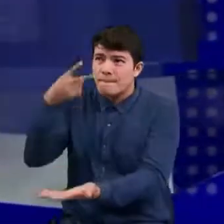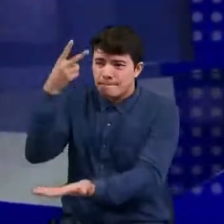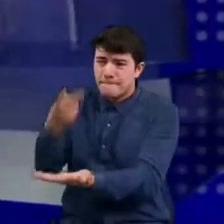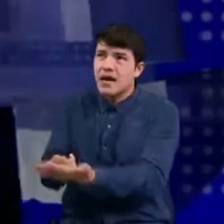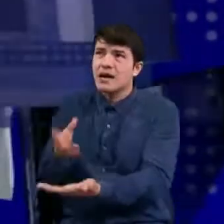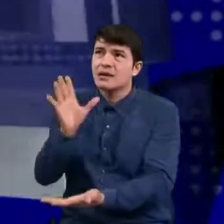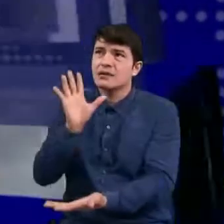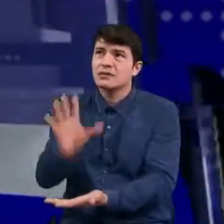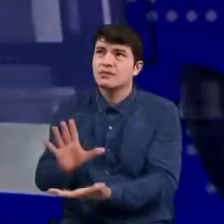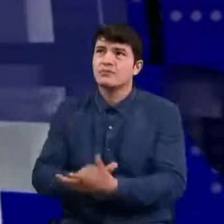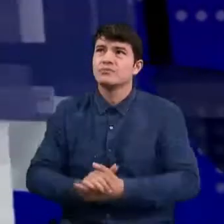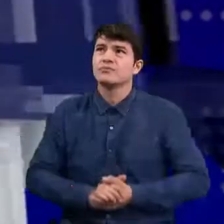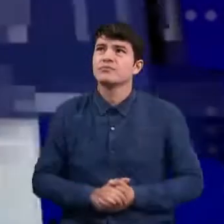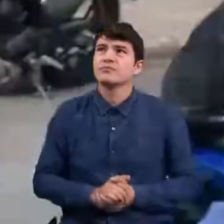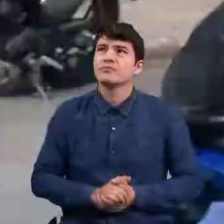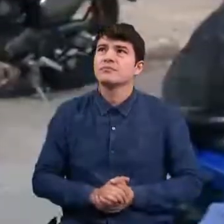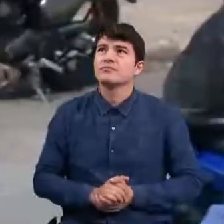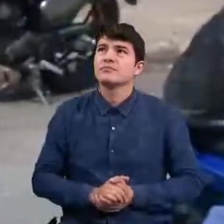caja